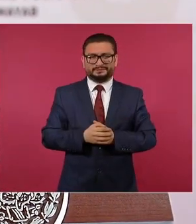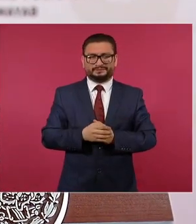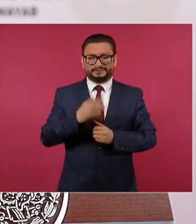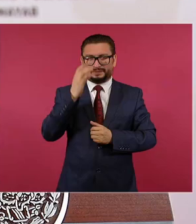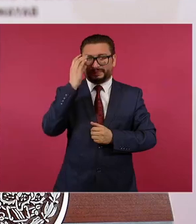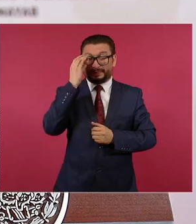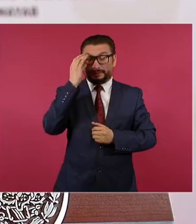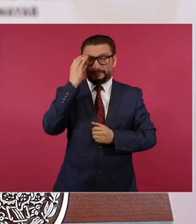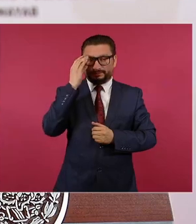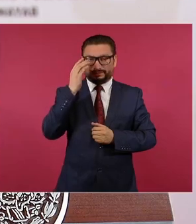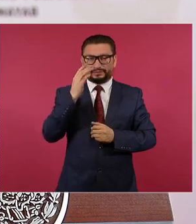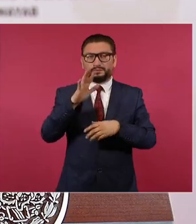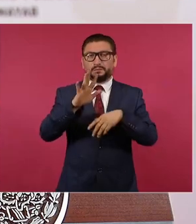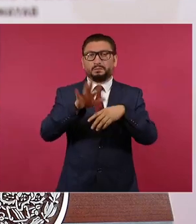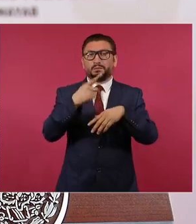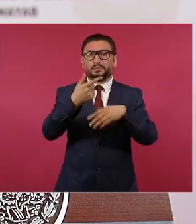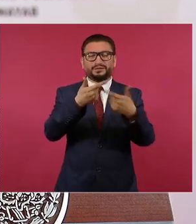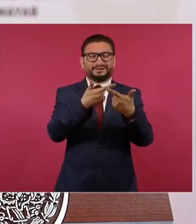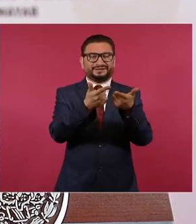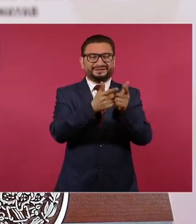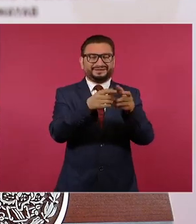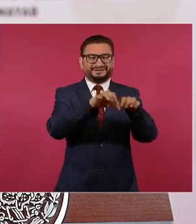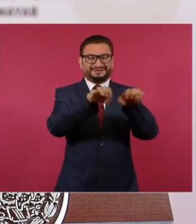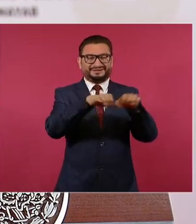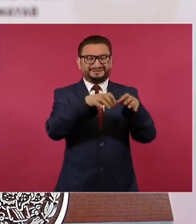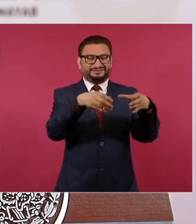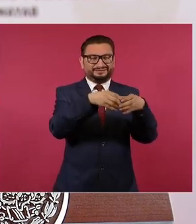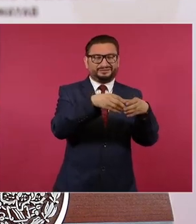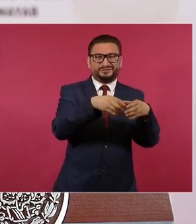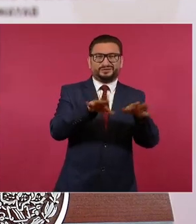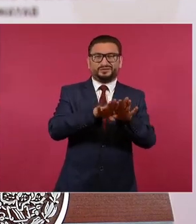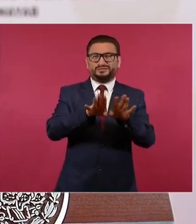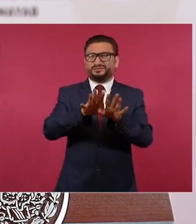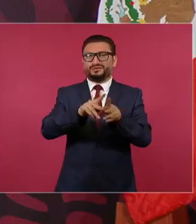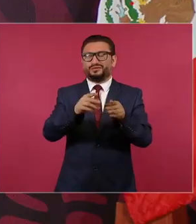fue como el mismo equipo, vendieron un paquete